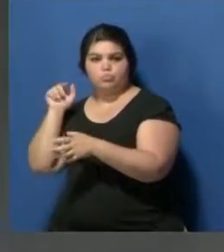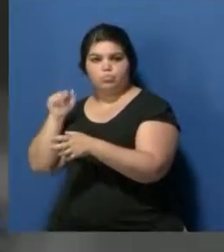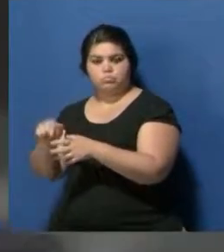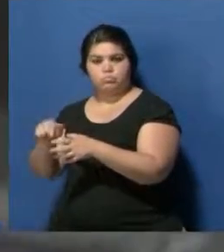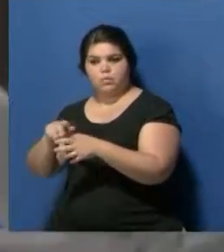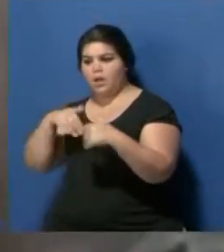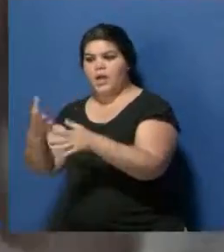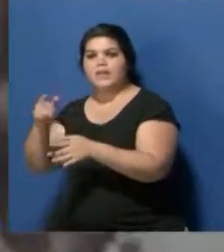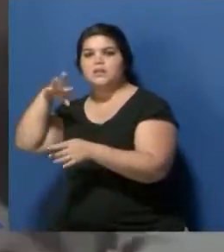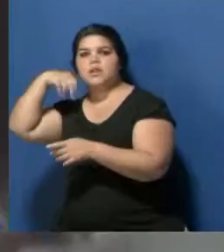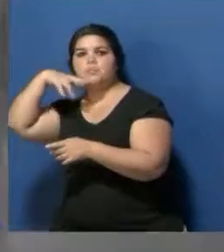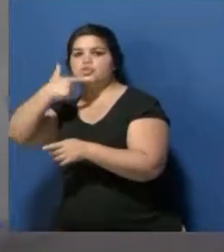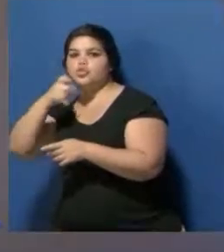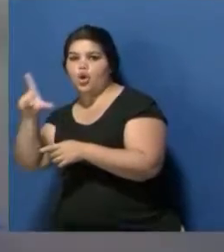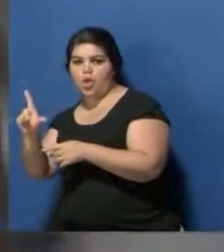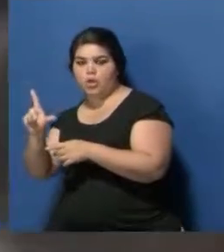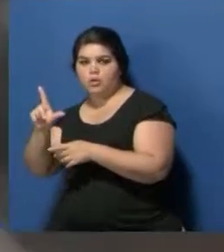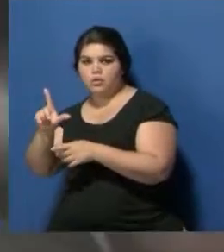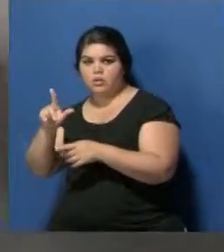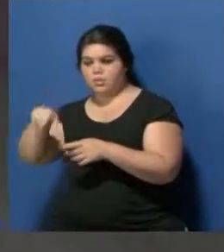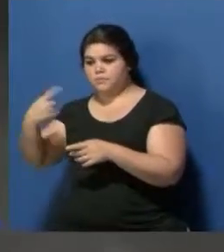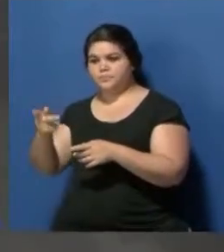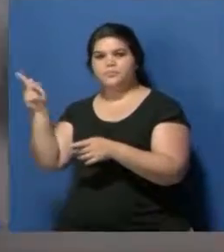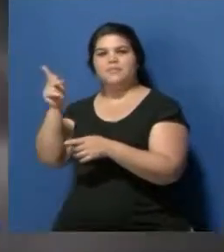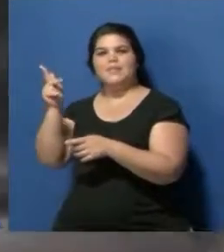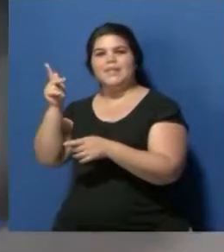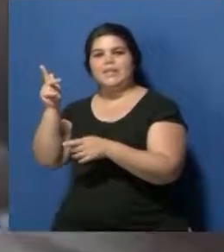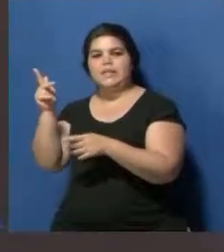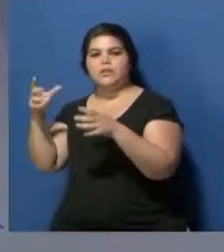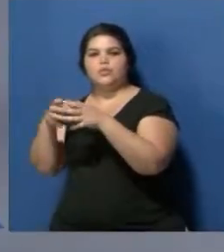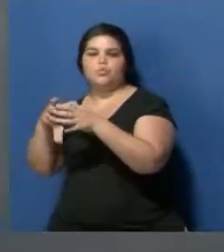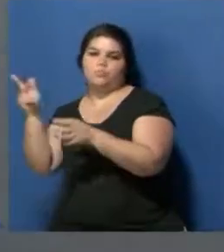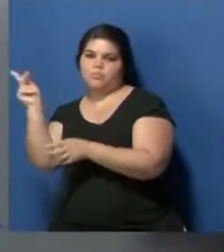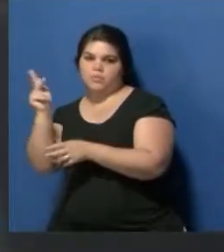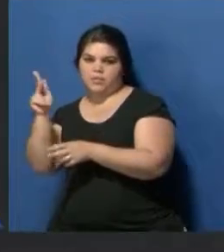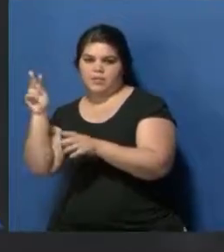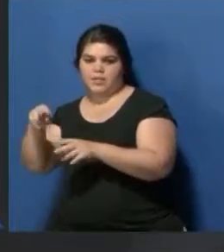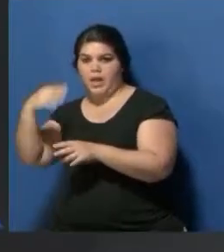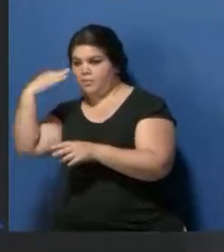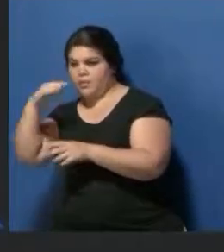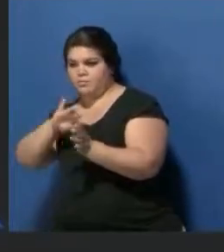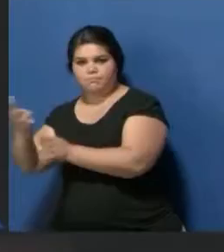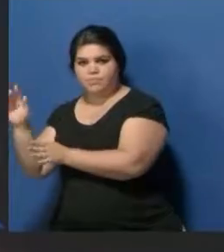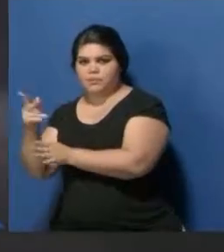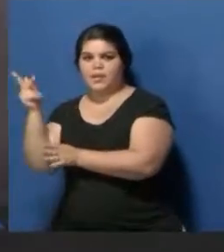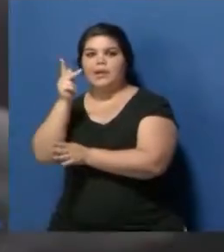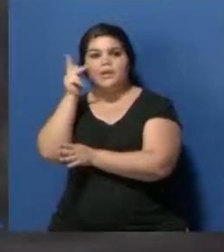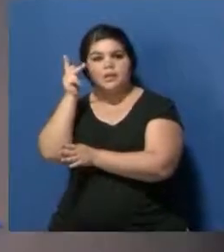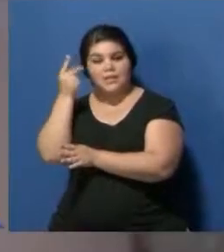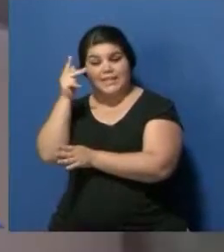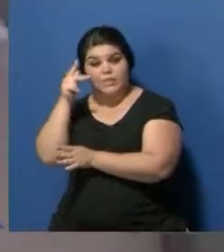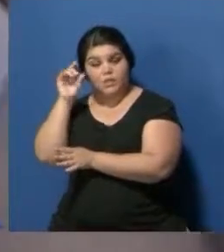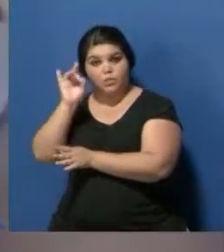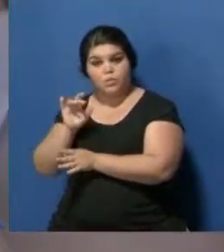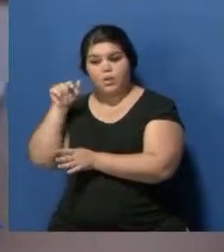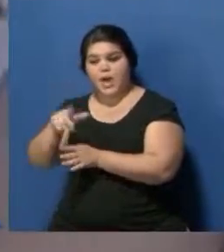el gobierno de Kirchner, dejemos de lado la última partecita de Cristina Fernández, se mantiene el esquema de una Repsol que lo que